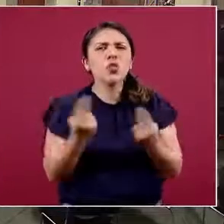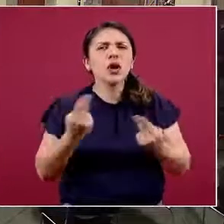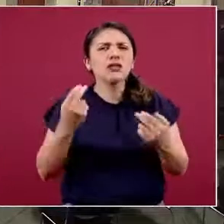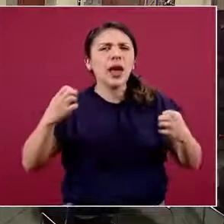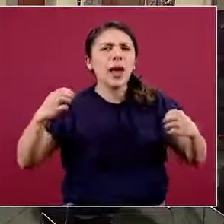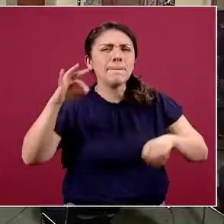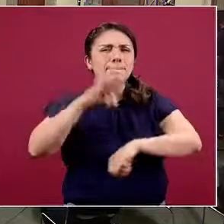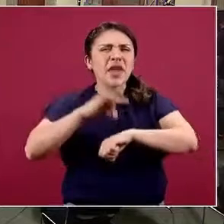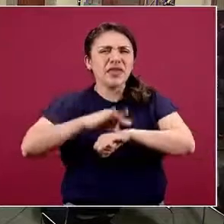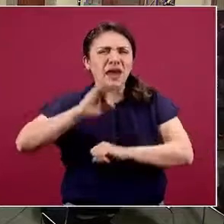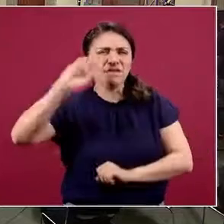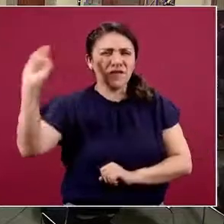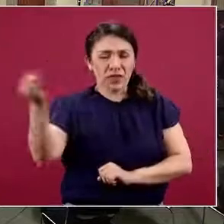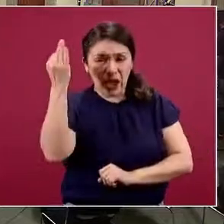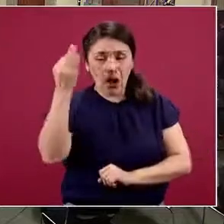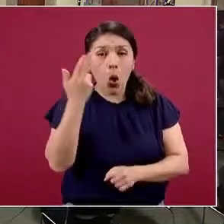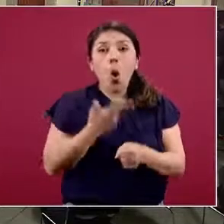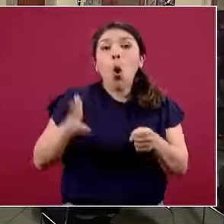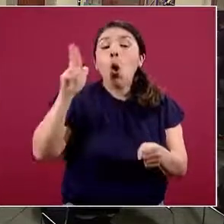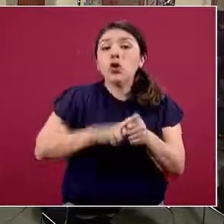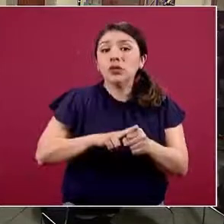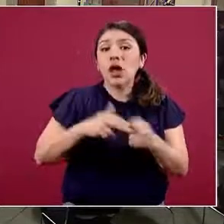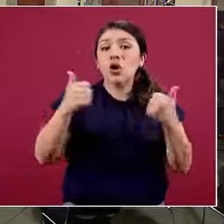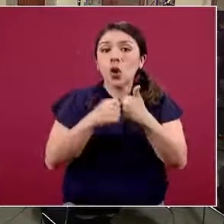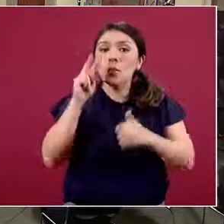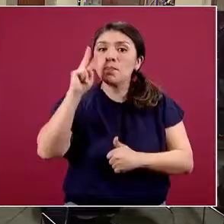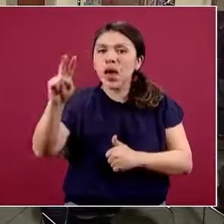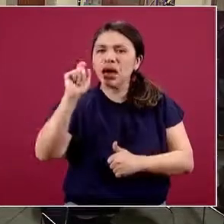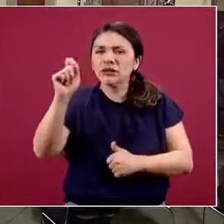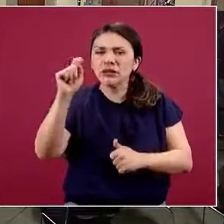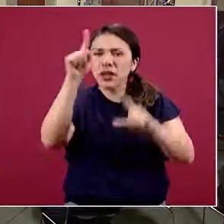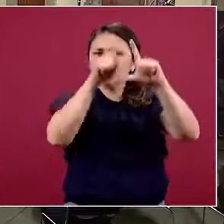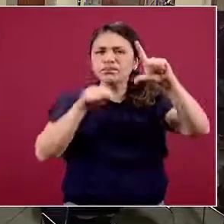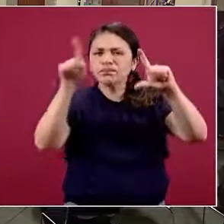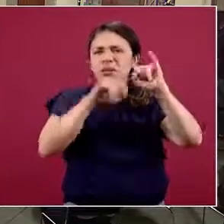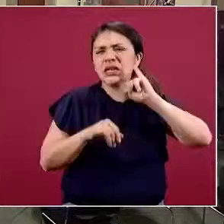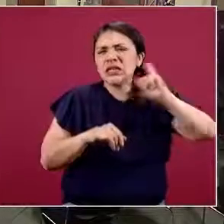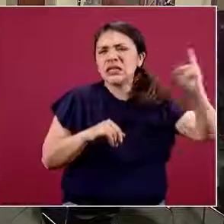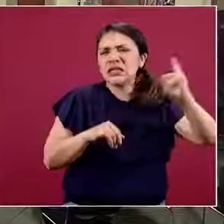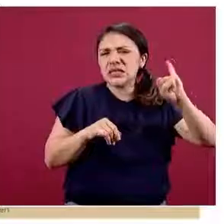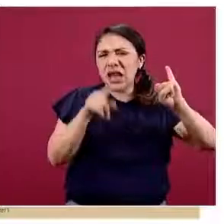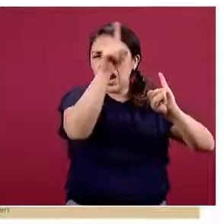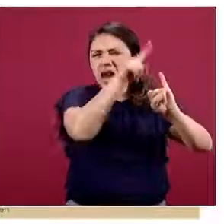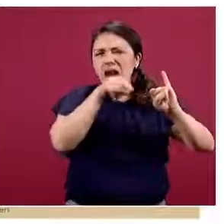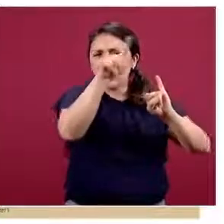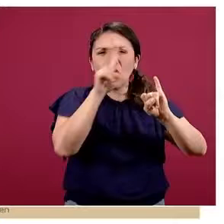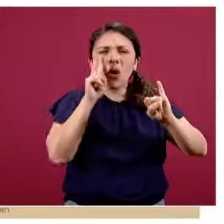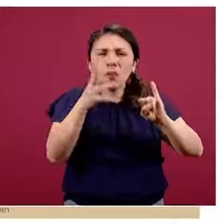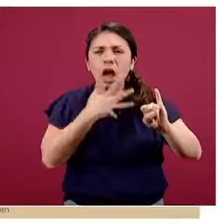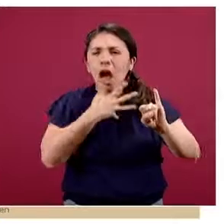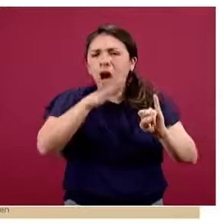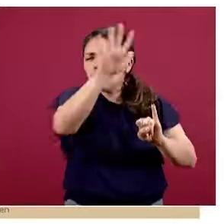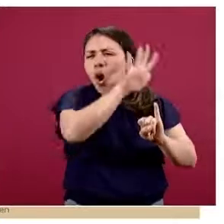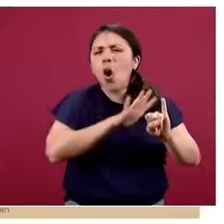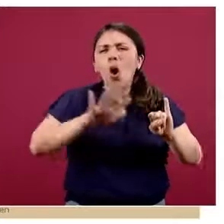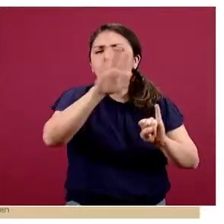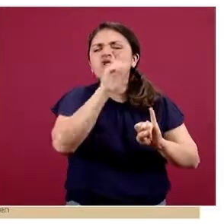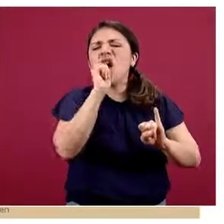Federal, los hospitales representados en el cubo del lado izquierdo, en la parte superior, en donde ustedes pueden ver todas